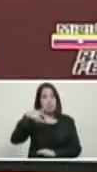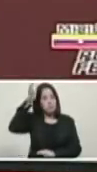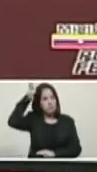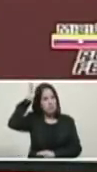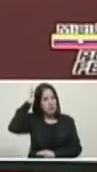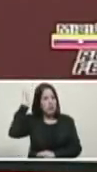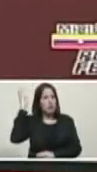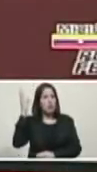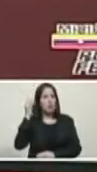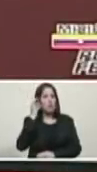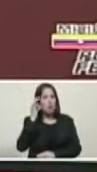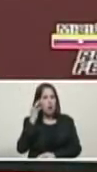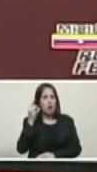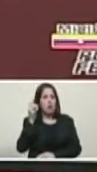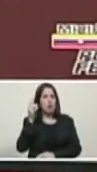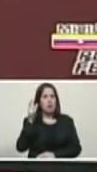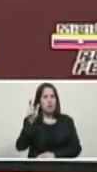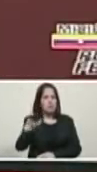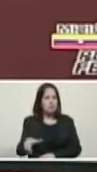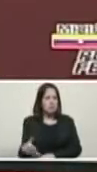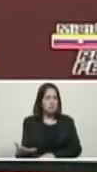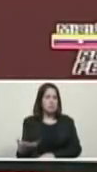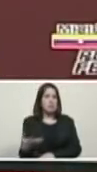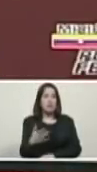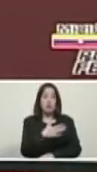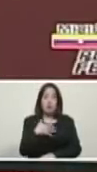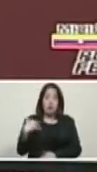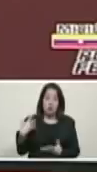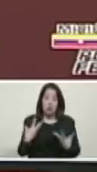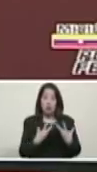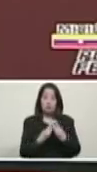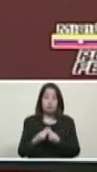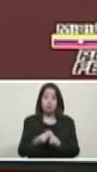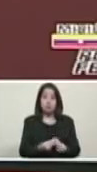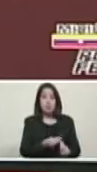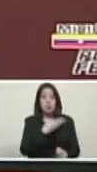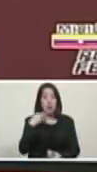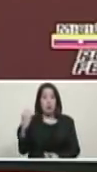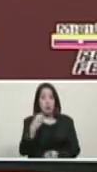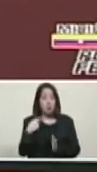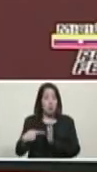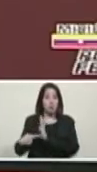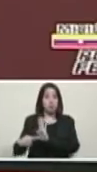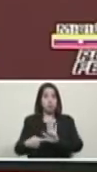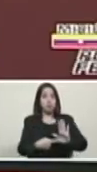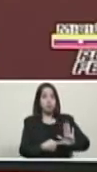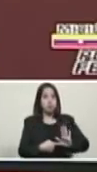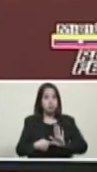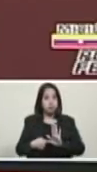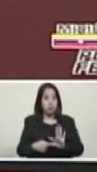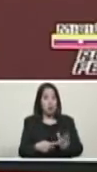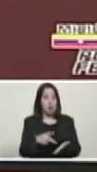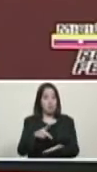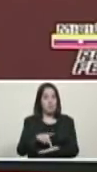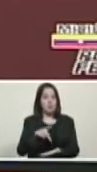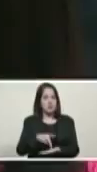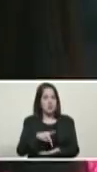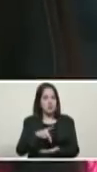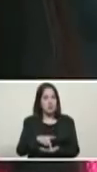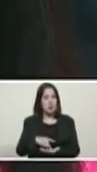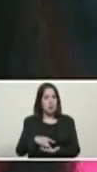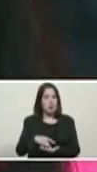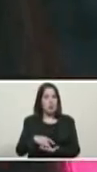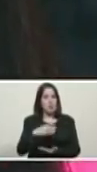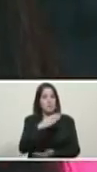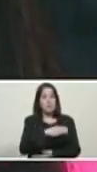bueno yo quiero que la juventud se luzca en la participación de esta misión que